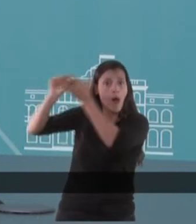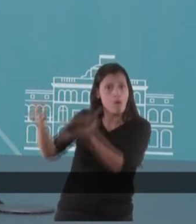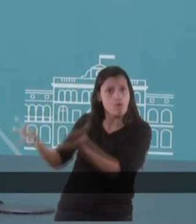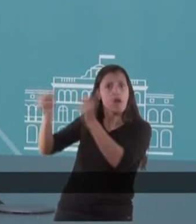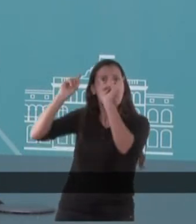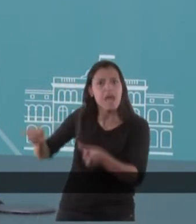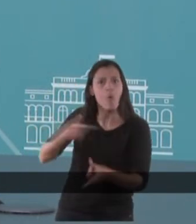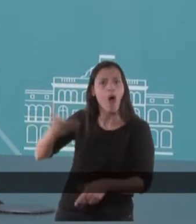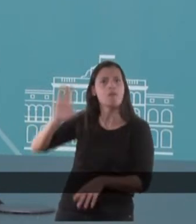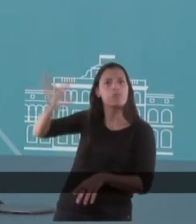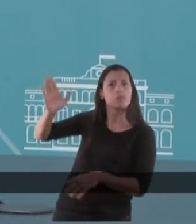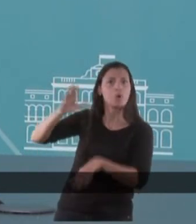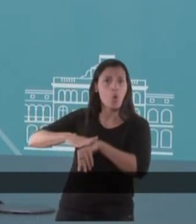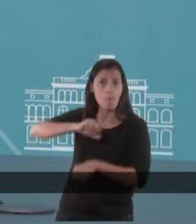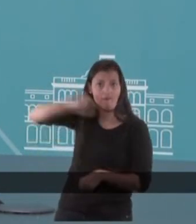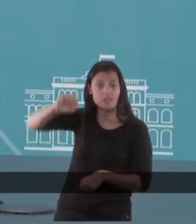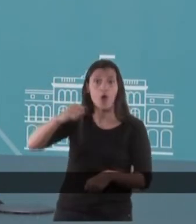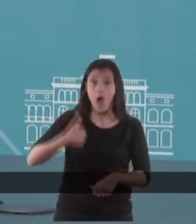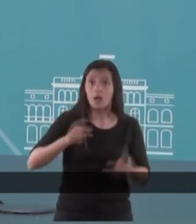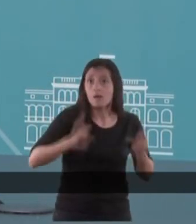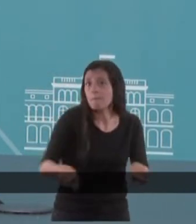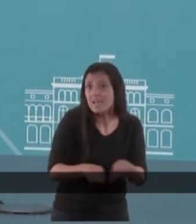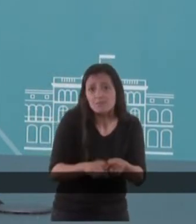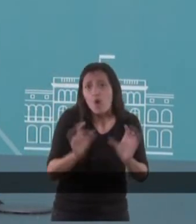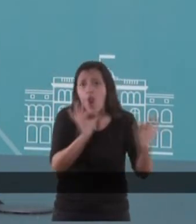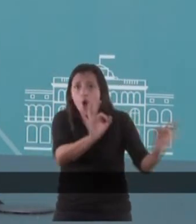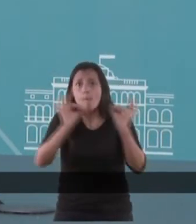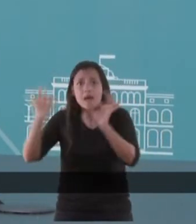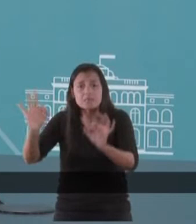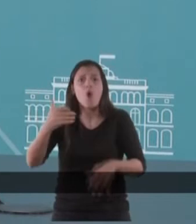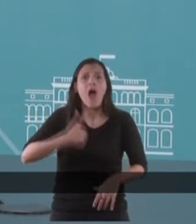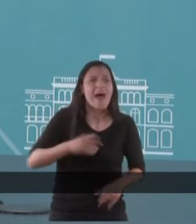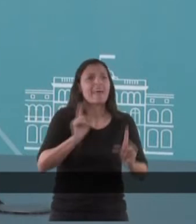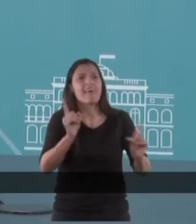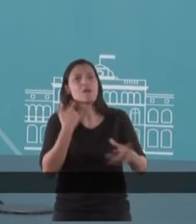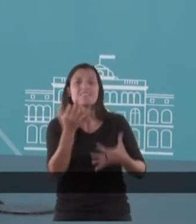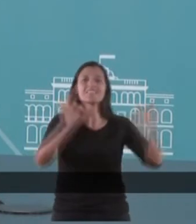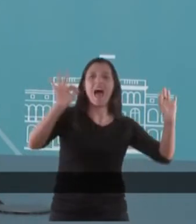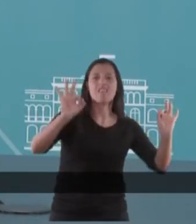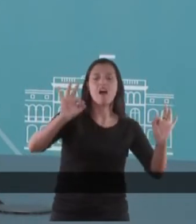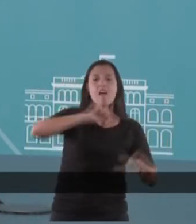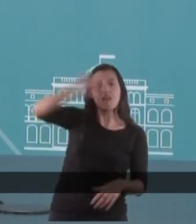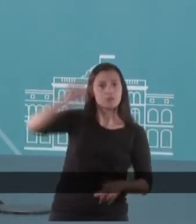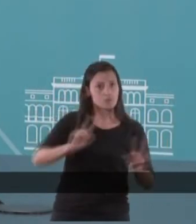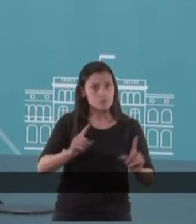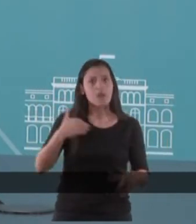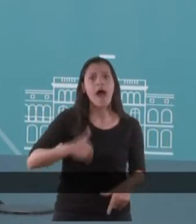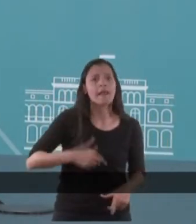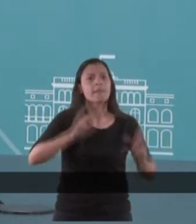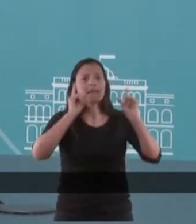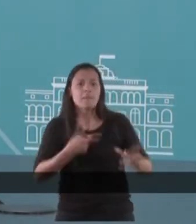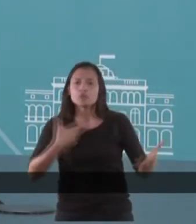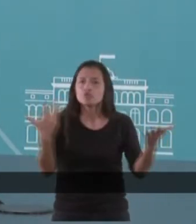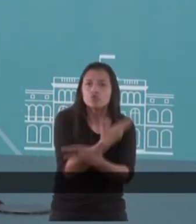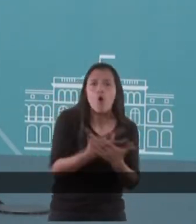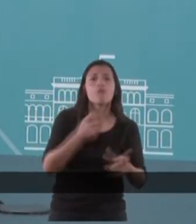Argentina no no escapa de esta situación Argentina no es no es una isla y una economía tan debilitada como la